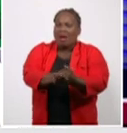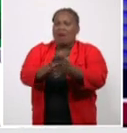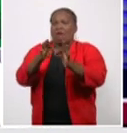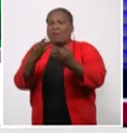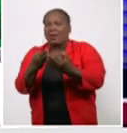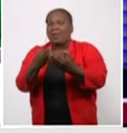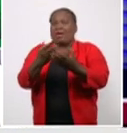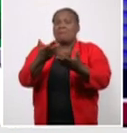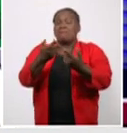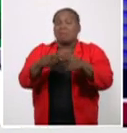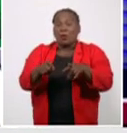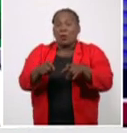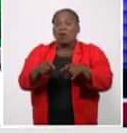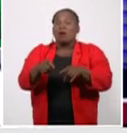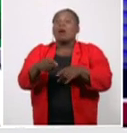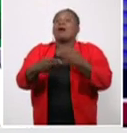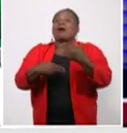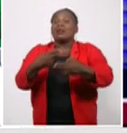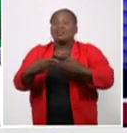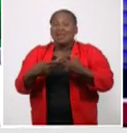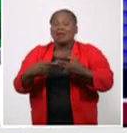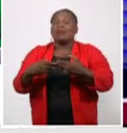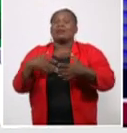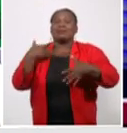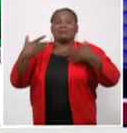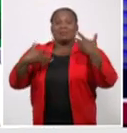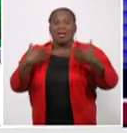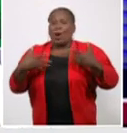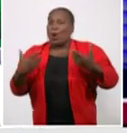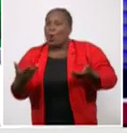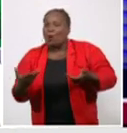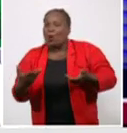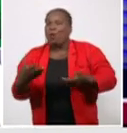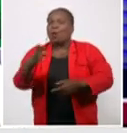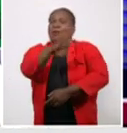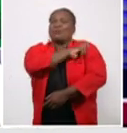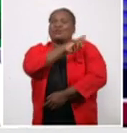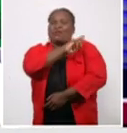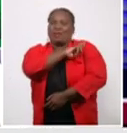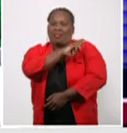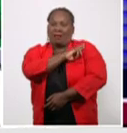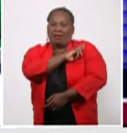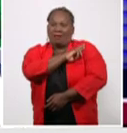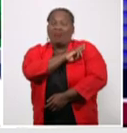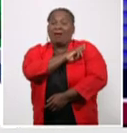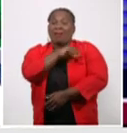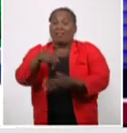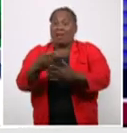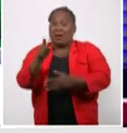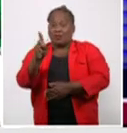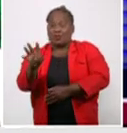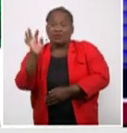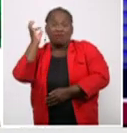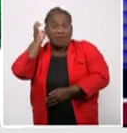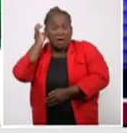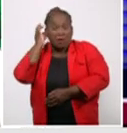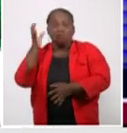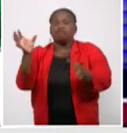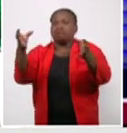lo hagamos con responsabilidad. No digo que no se reúnan las parejas, que no se reúnan las